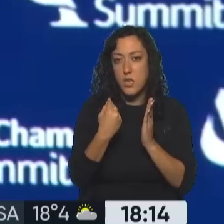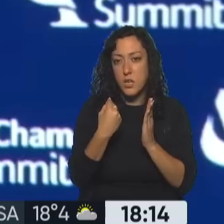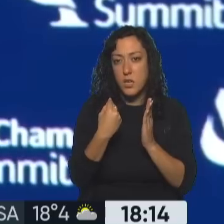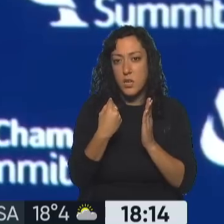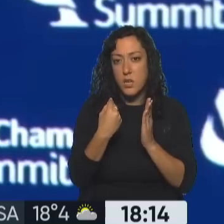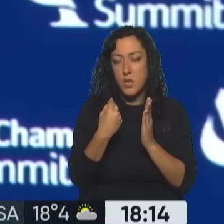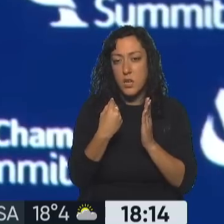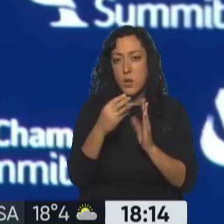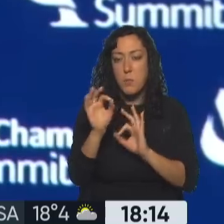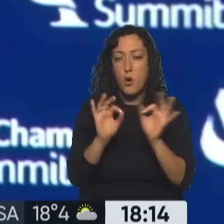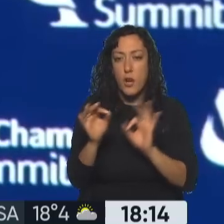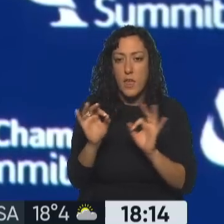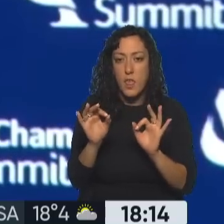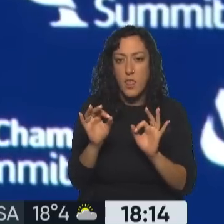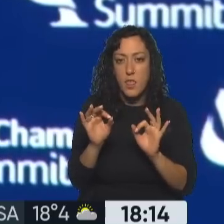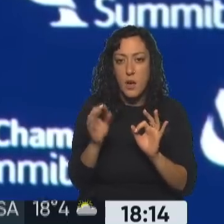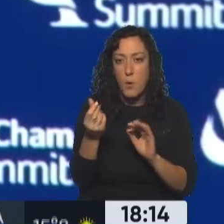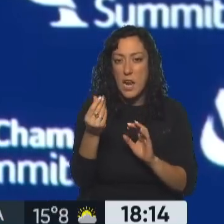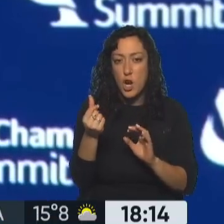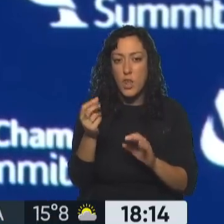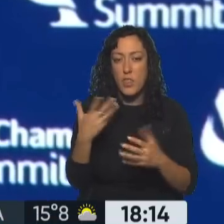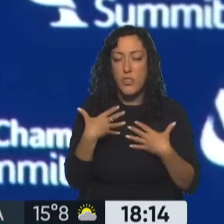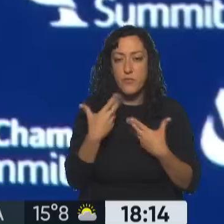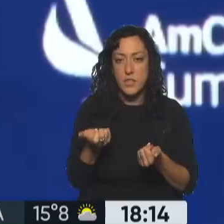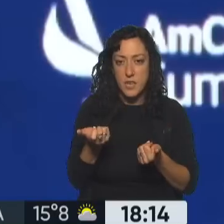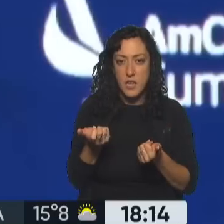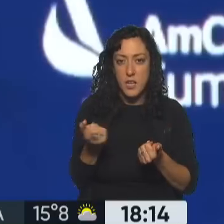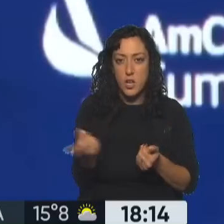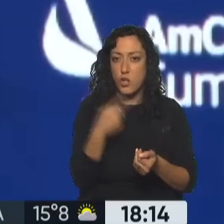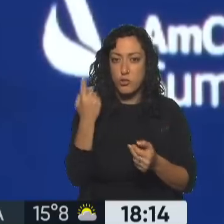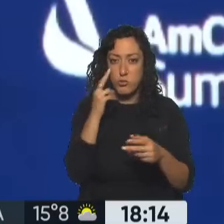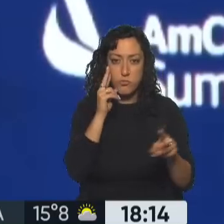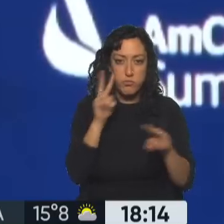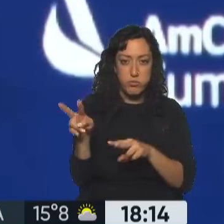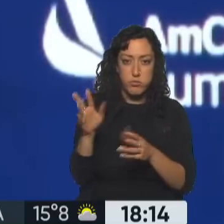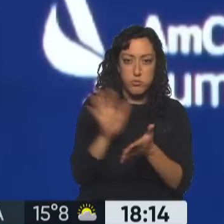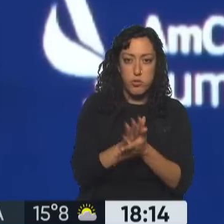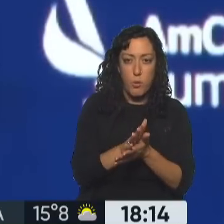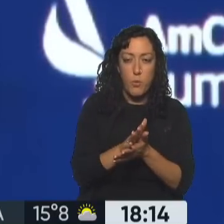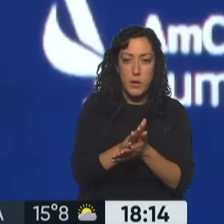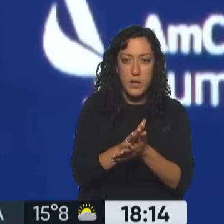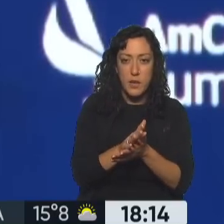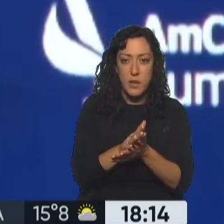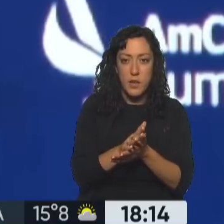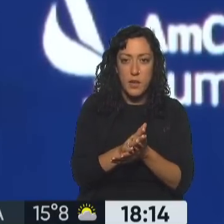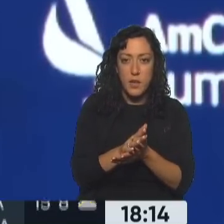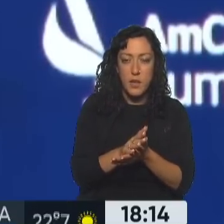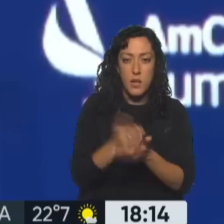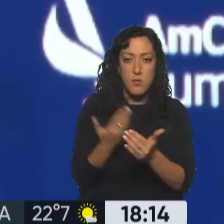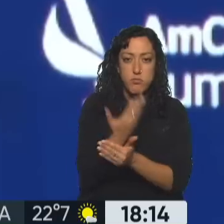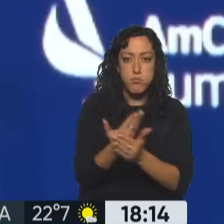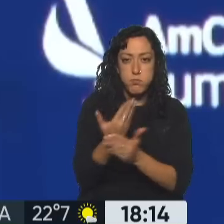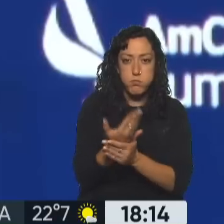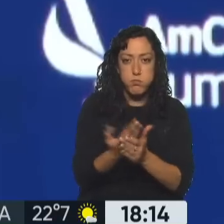el valor de la moneda, lo cual tiene que llamarnos la atención respecto de la expansión incontrolada de la emisión